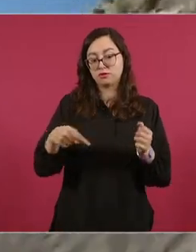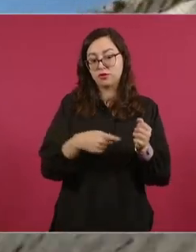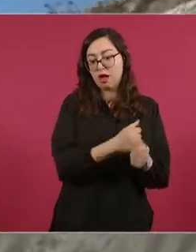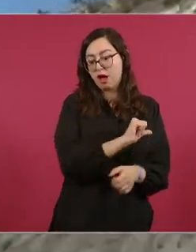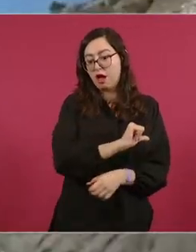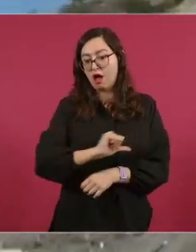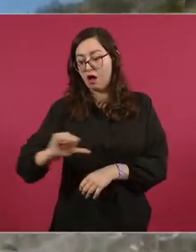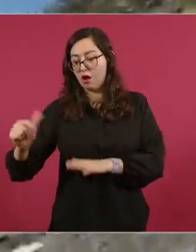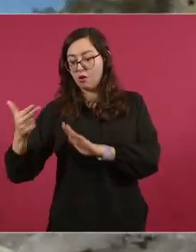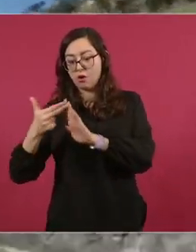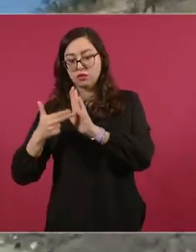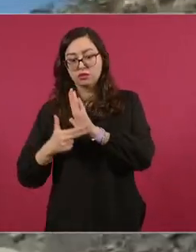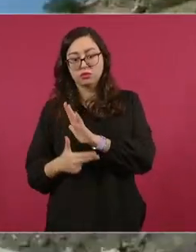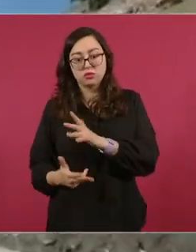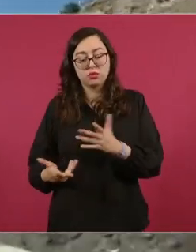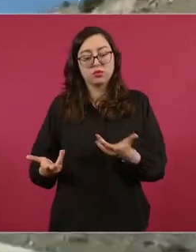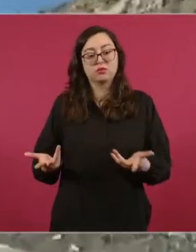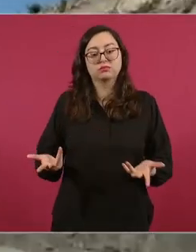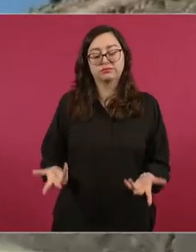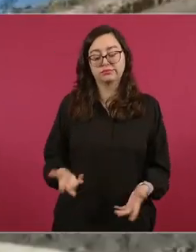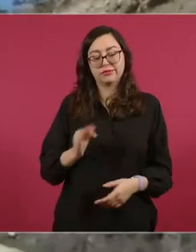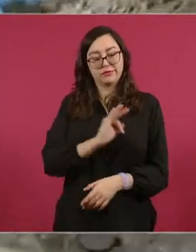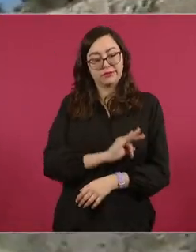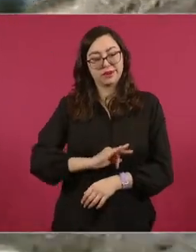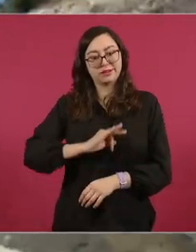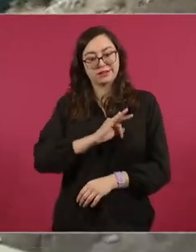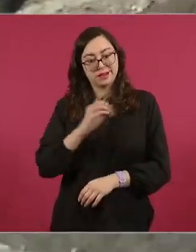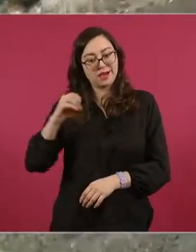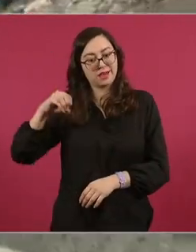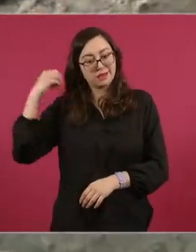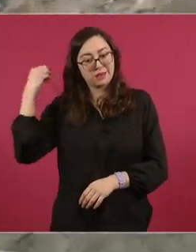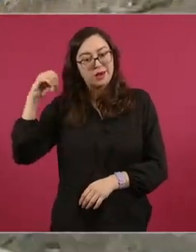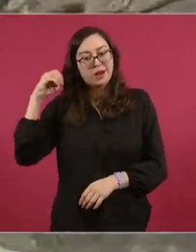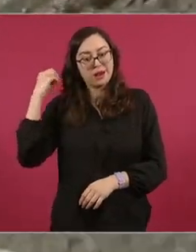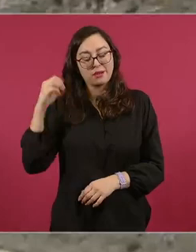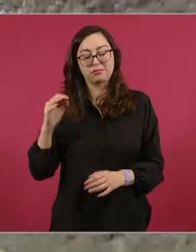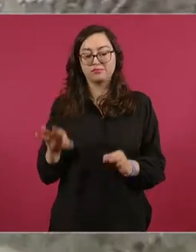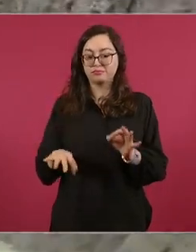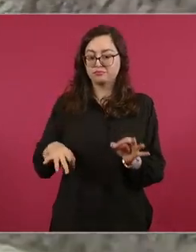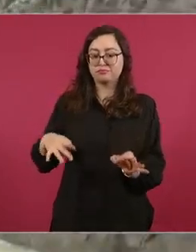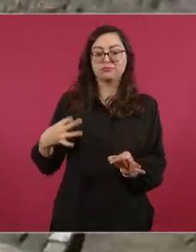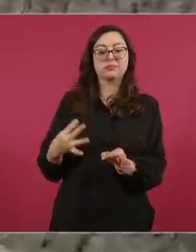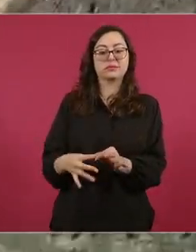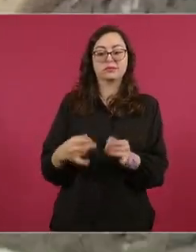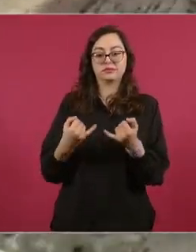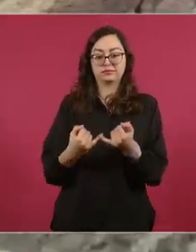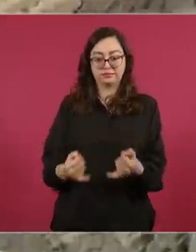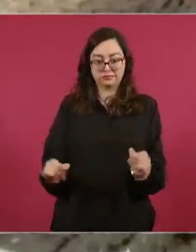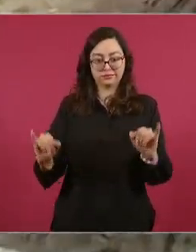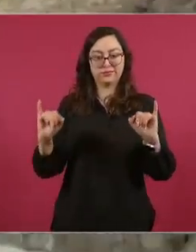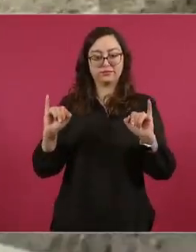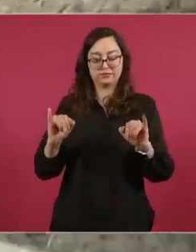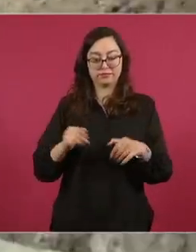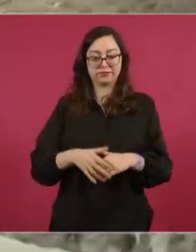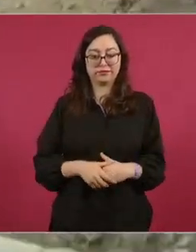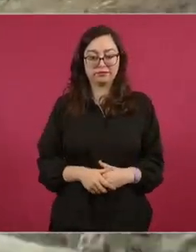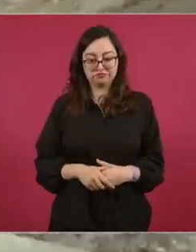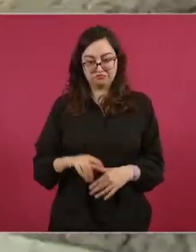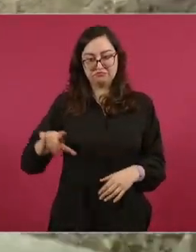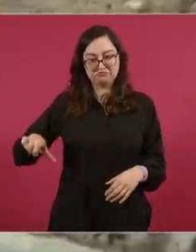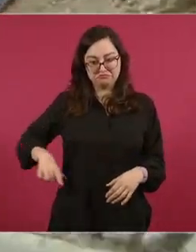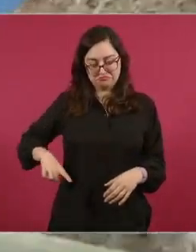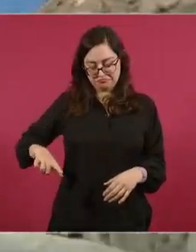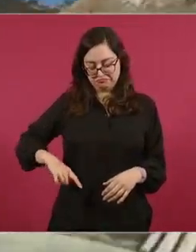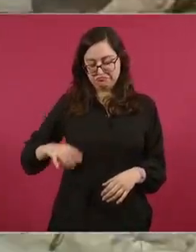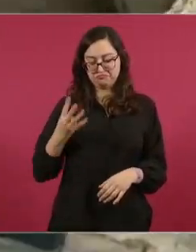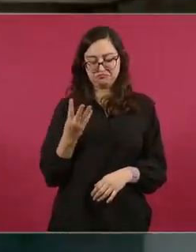felicidades al pueblo de Oaxaca por esta obra que emprendió el gobierno de la Cuarta